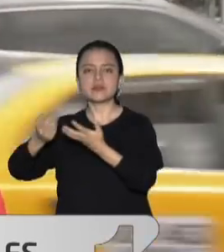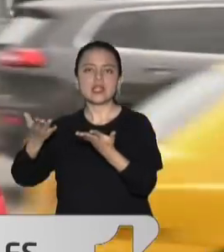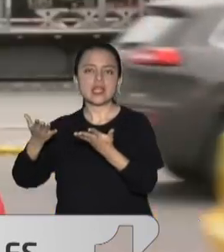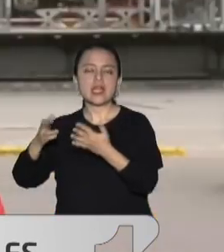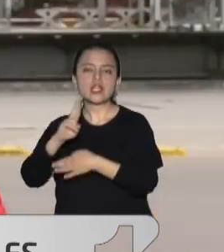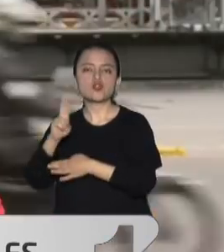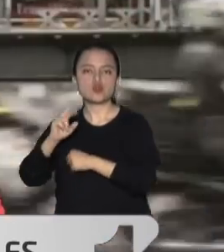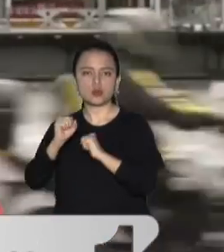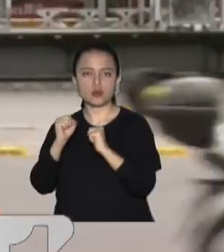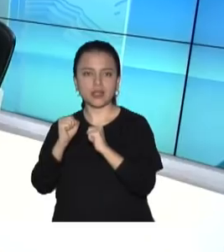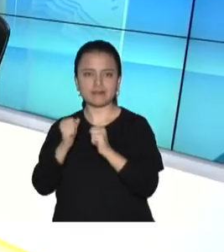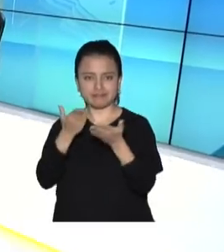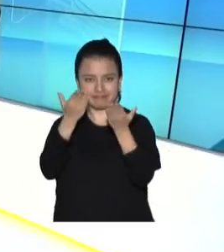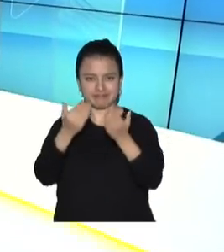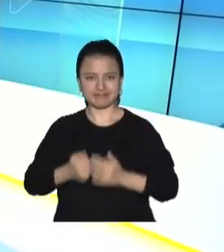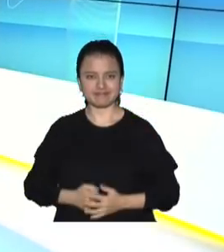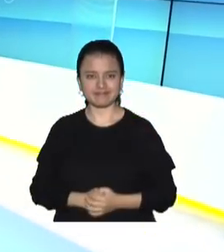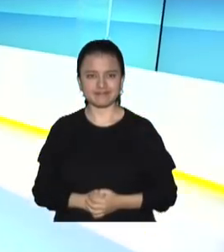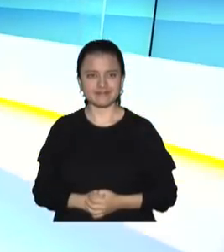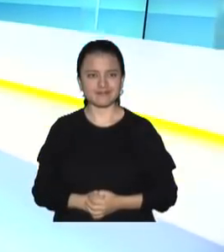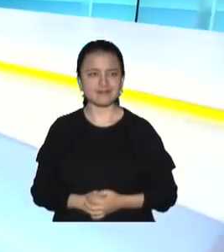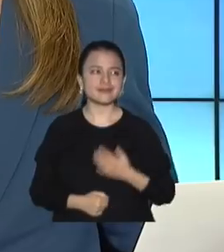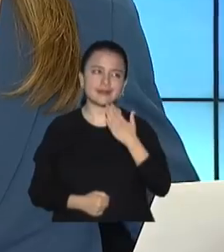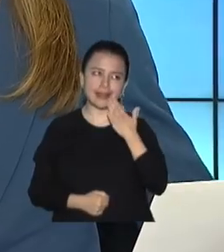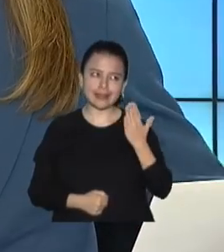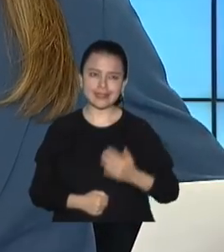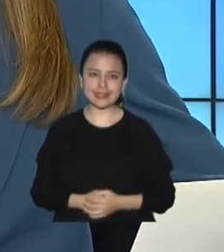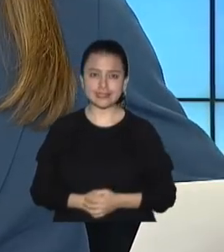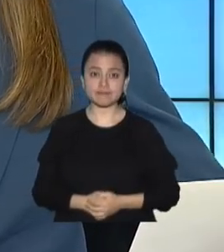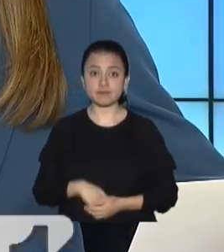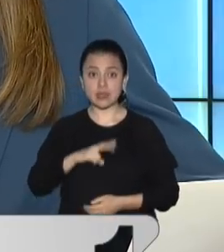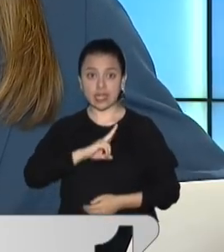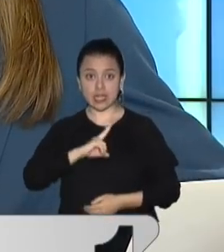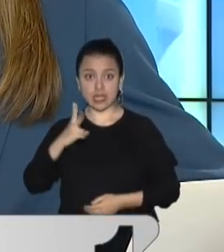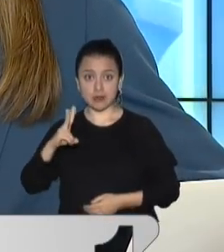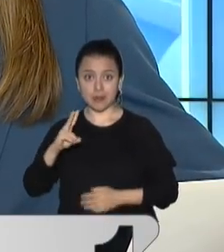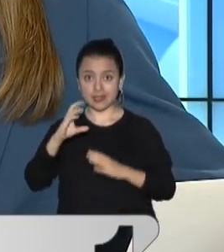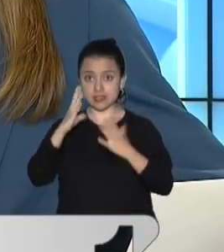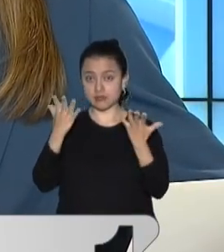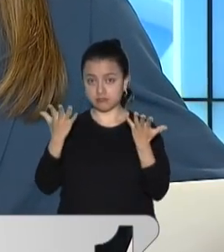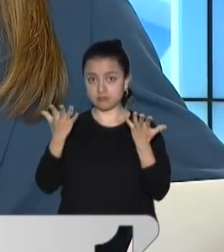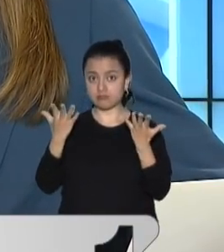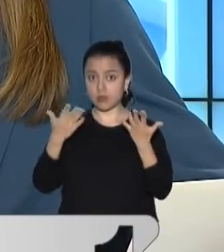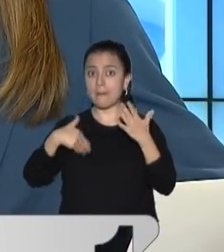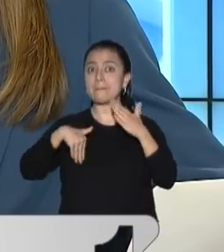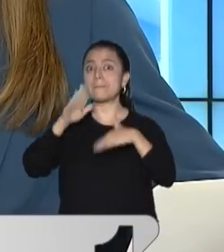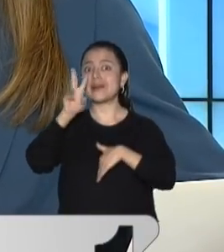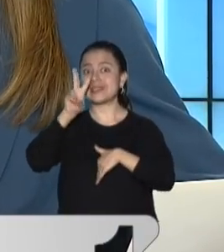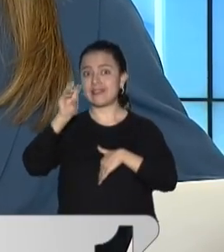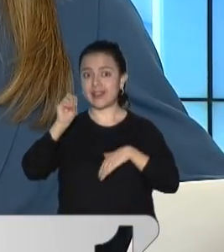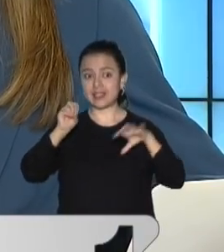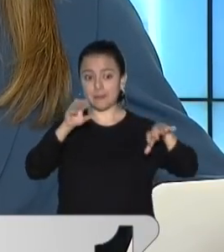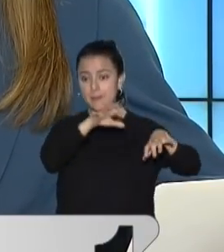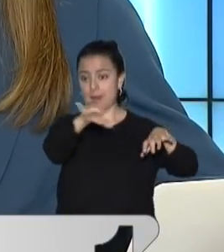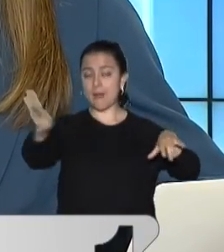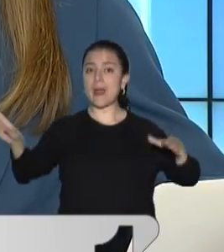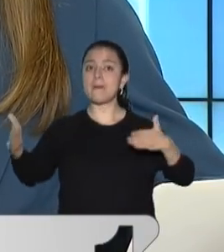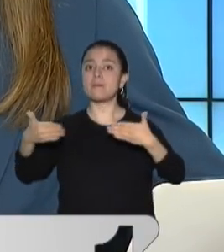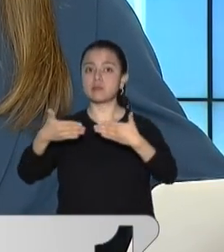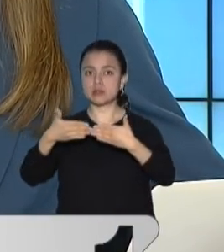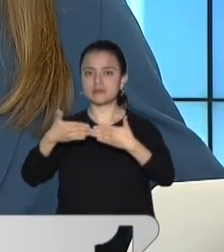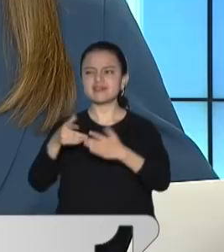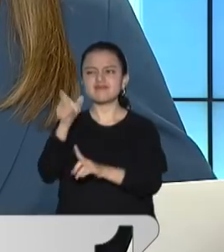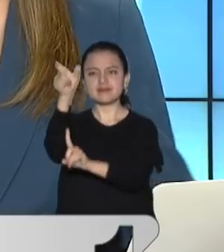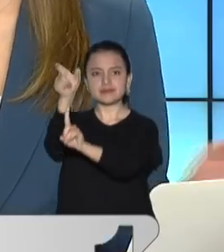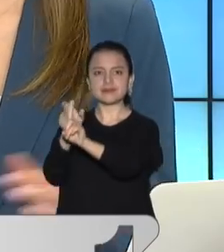más información en estudio. Sí, Luisa, muchísimas gracias. Y en el Valle del Cauca se mantienen más de 20 bloqueos. Sebastián Bedoya está